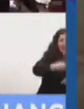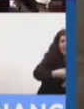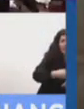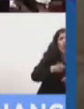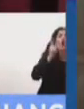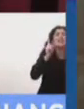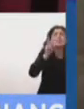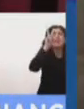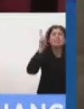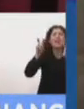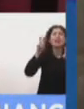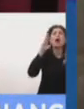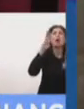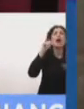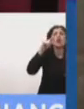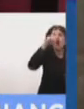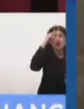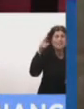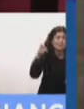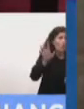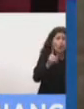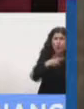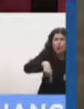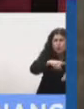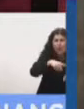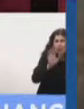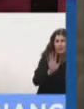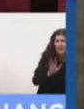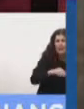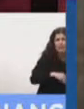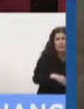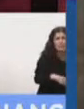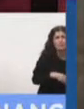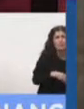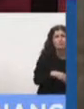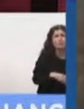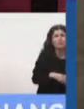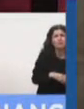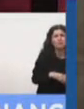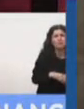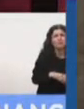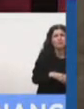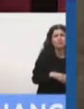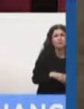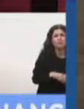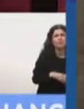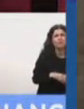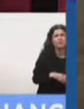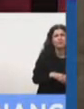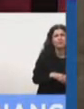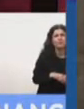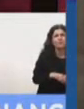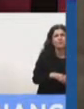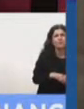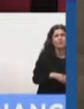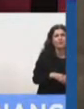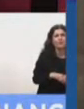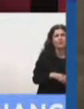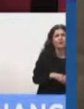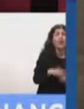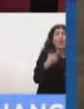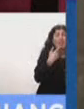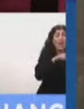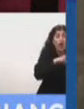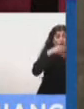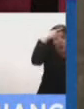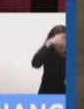abrió justamente fue la vicepresidenta, Cristina Fernández de Kirchner, y apareció en el recinto diciendo: la ¿qué tal? ¿Cómo les va?